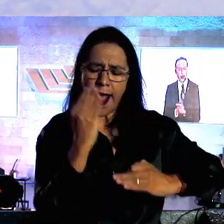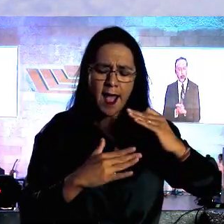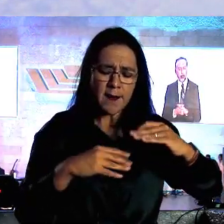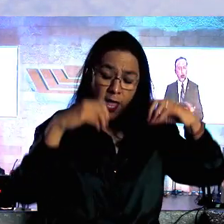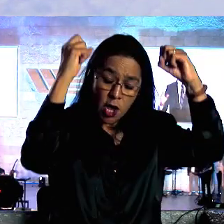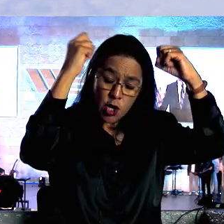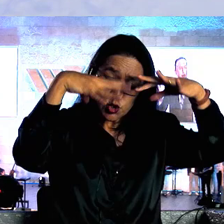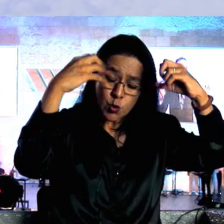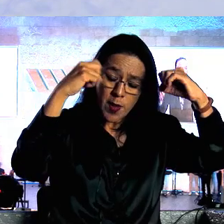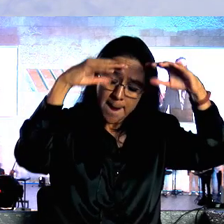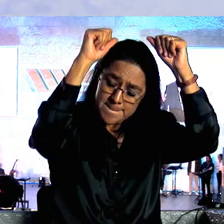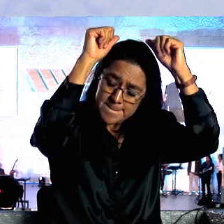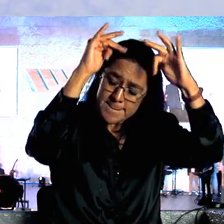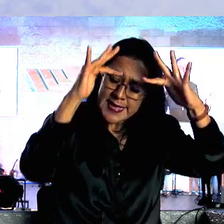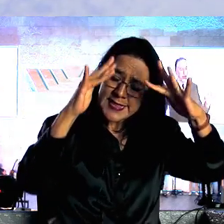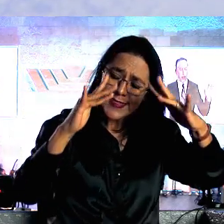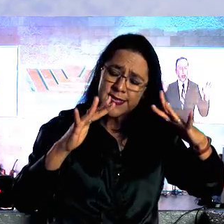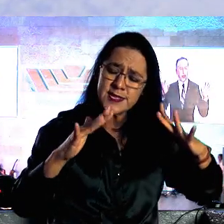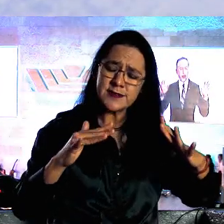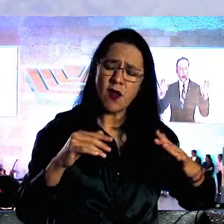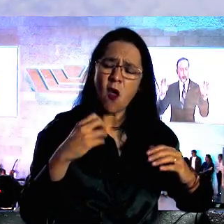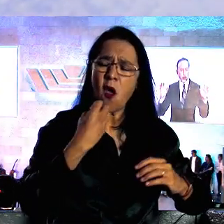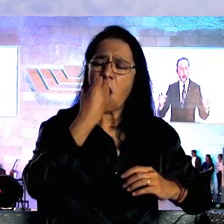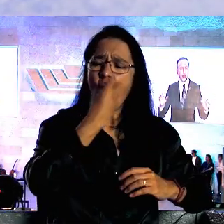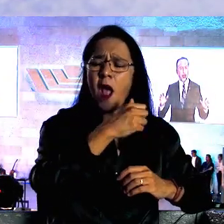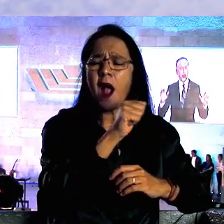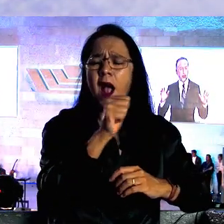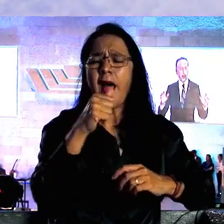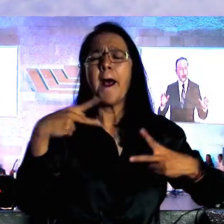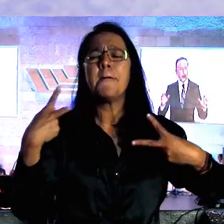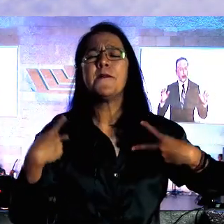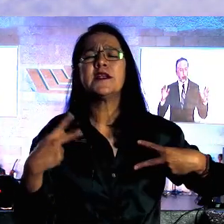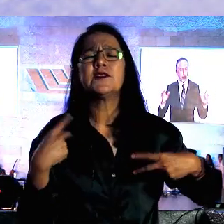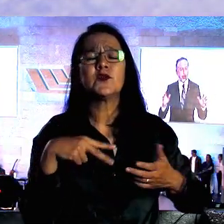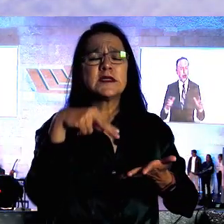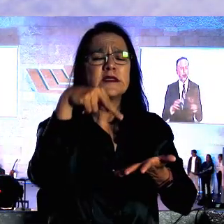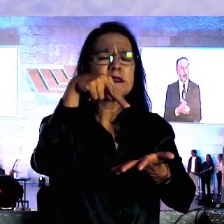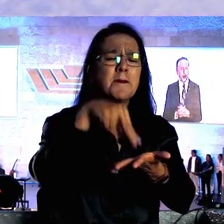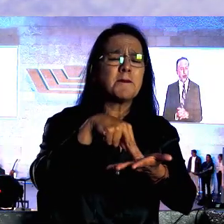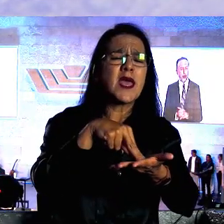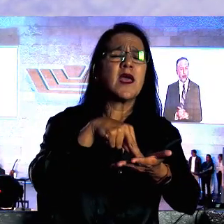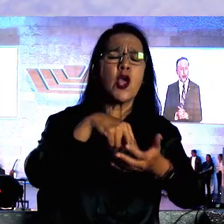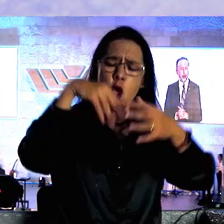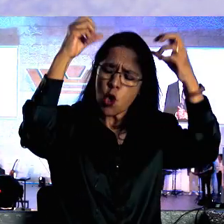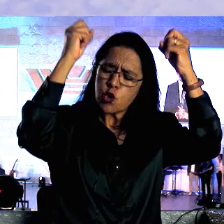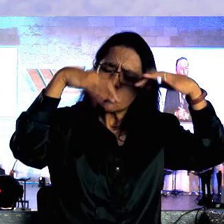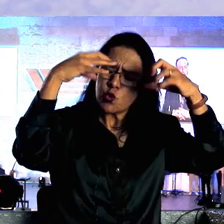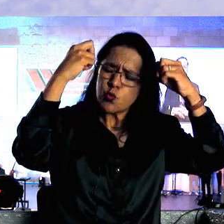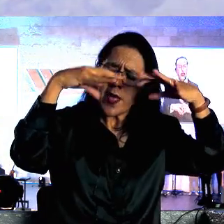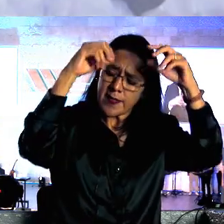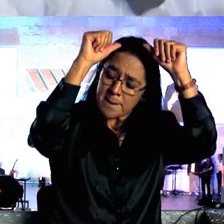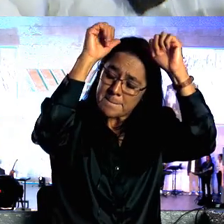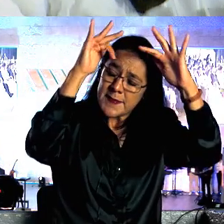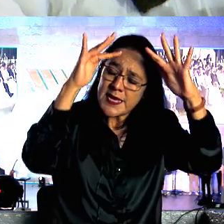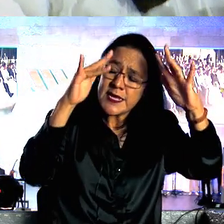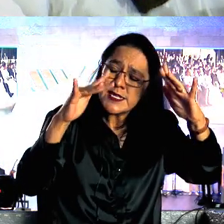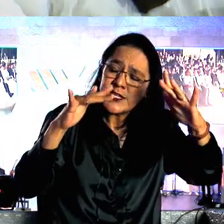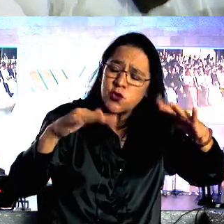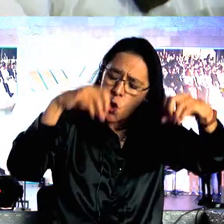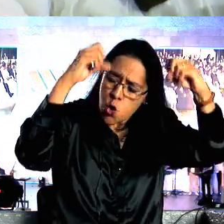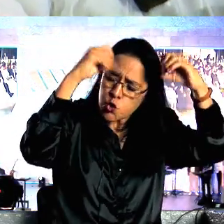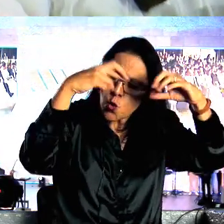oro sobre cada persona que está de pie Señor lluvia de bendición lluvia de restauración una gran lluvia